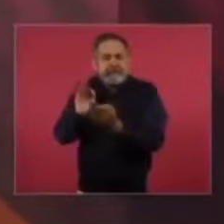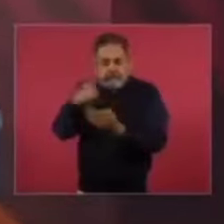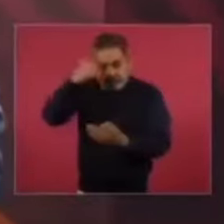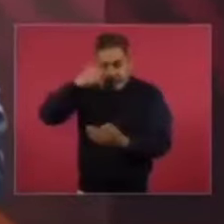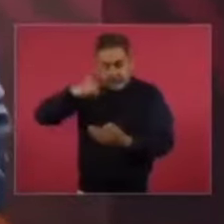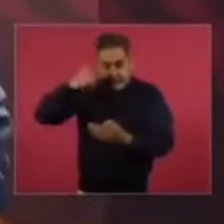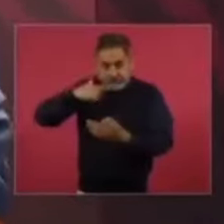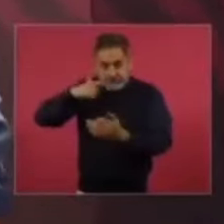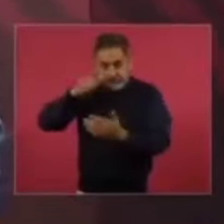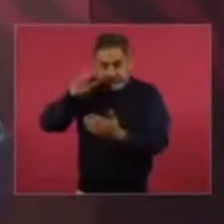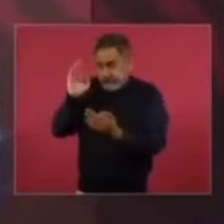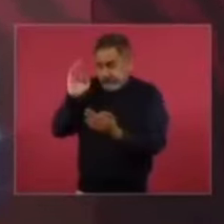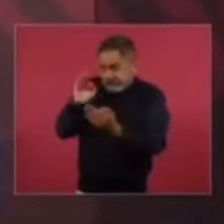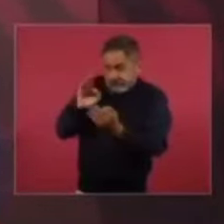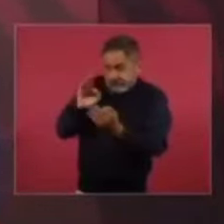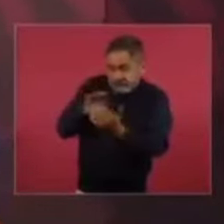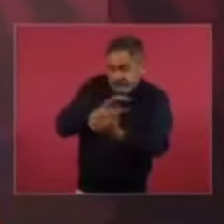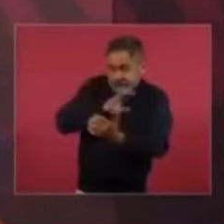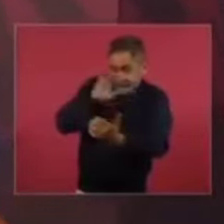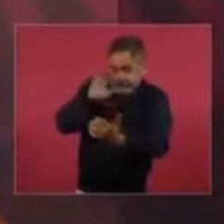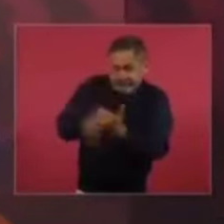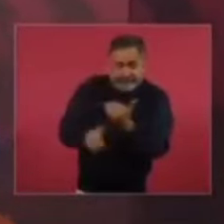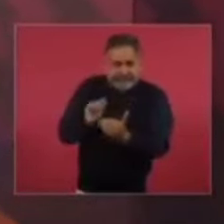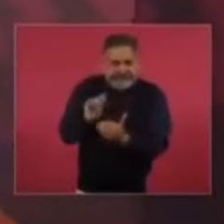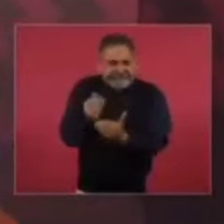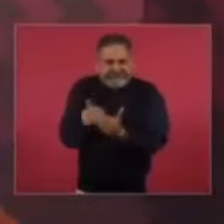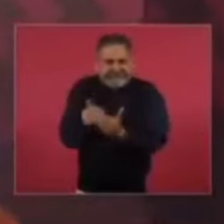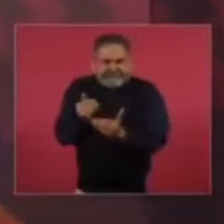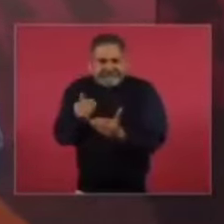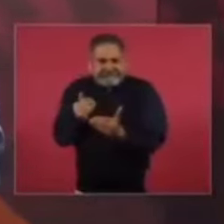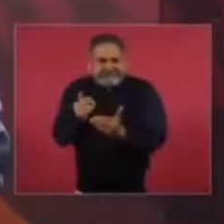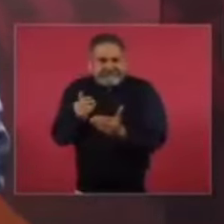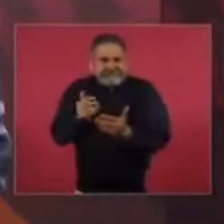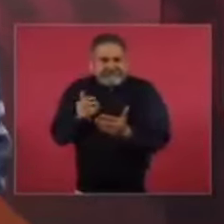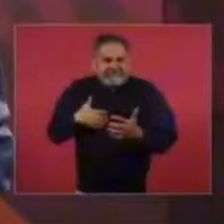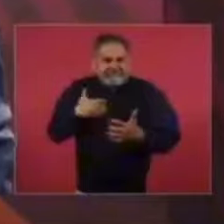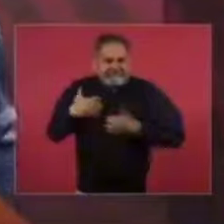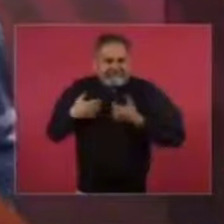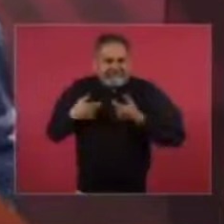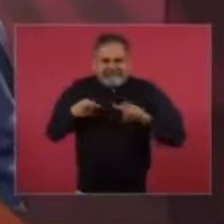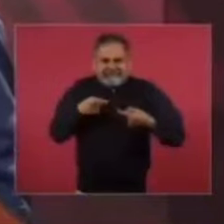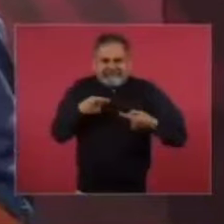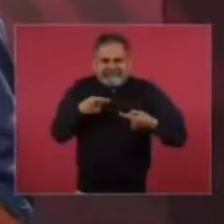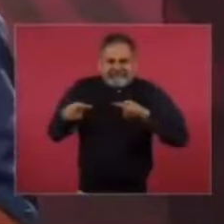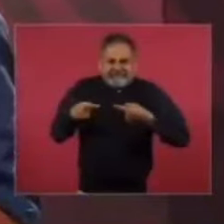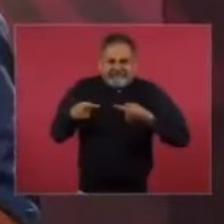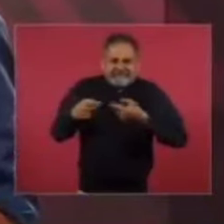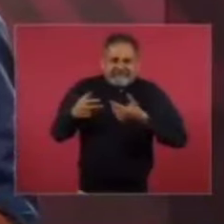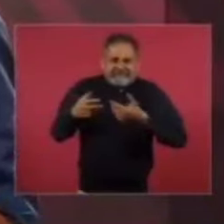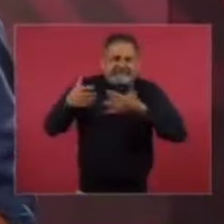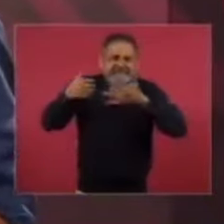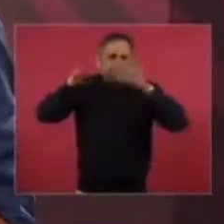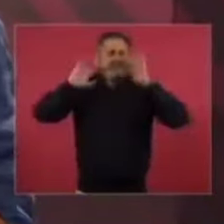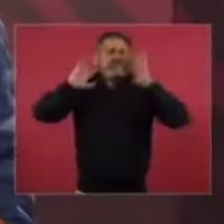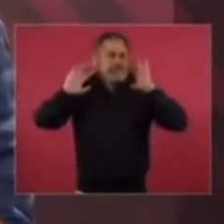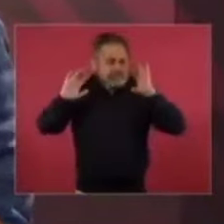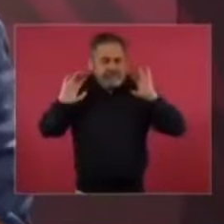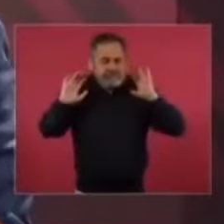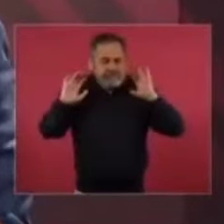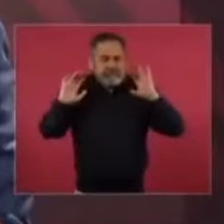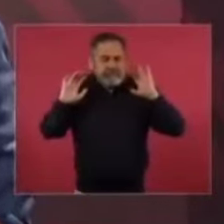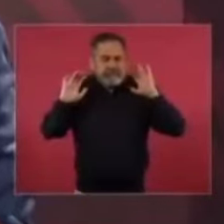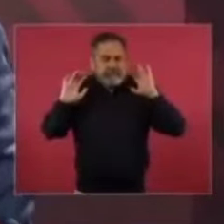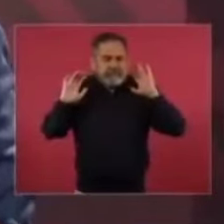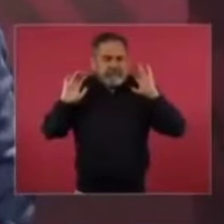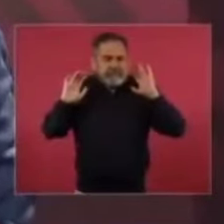Continúo. De ahí viene otra situación, el caso de Nicolás Maduro. Sin hablar si te caen bien los tres o